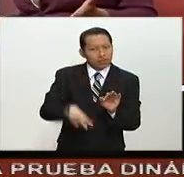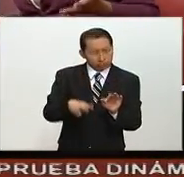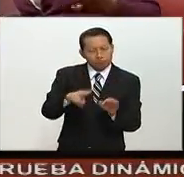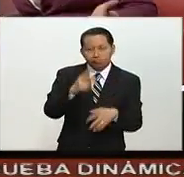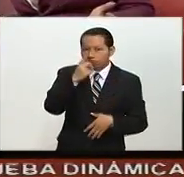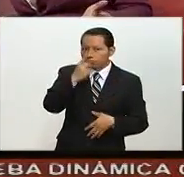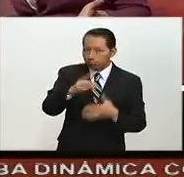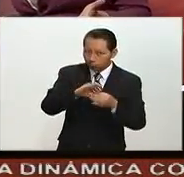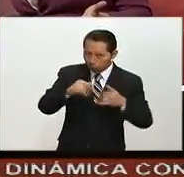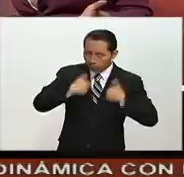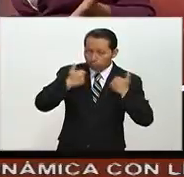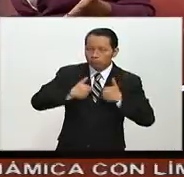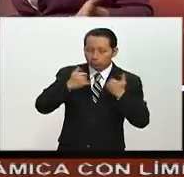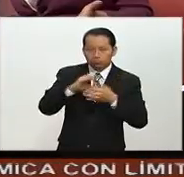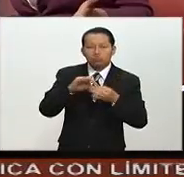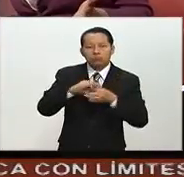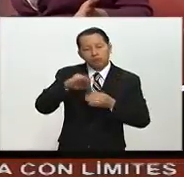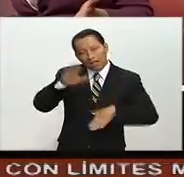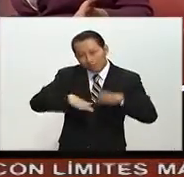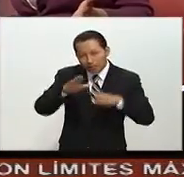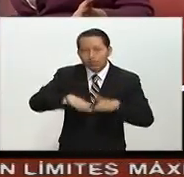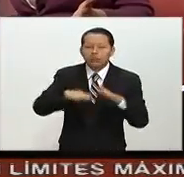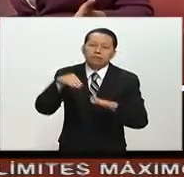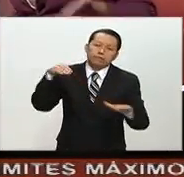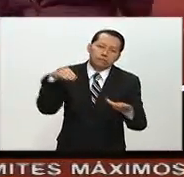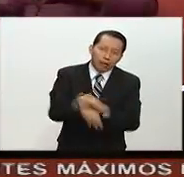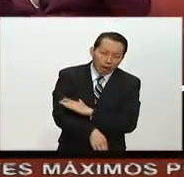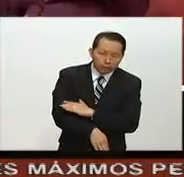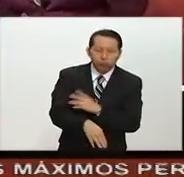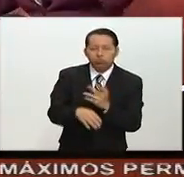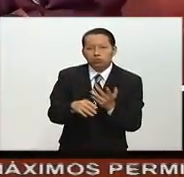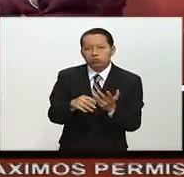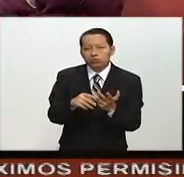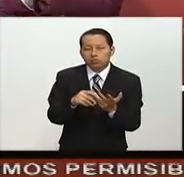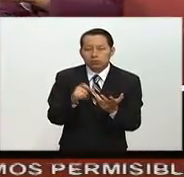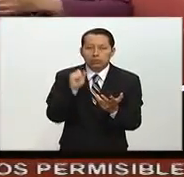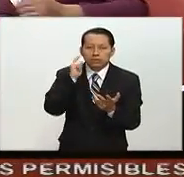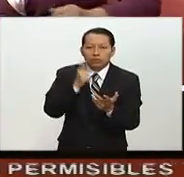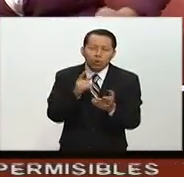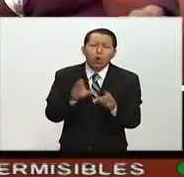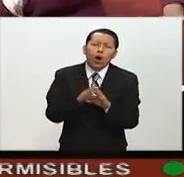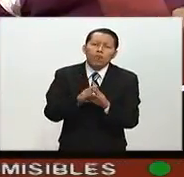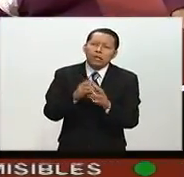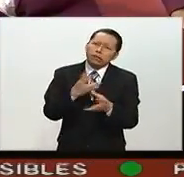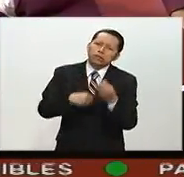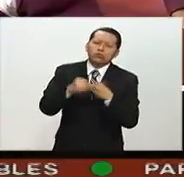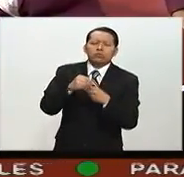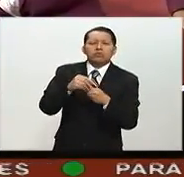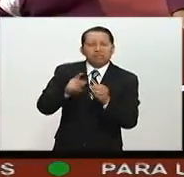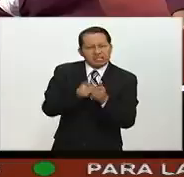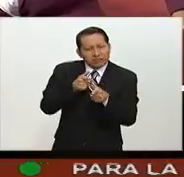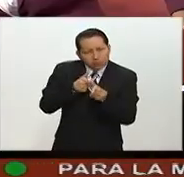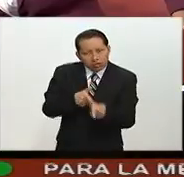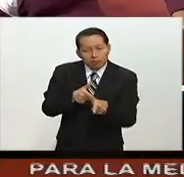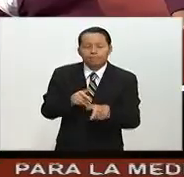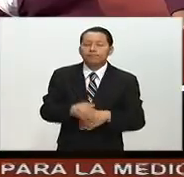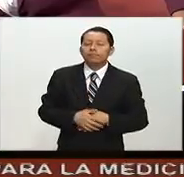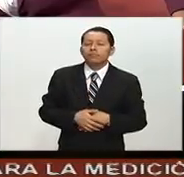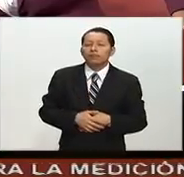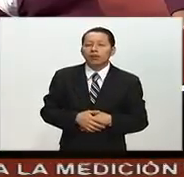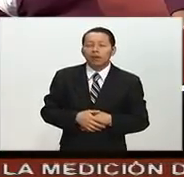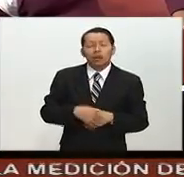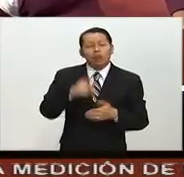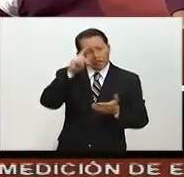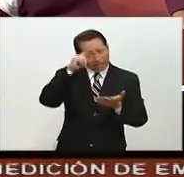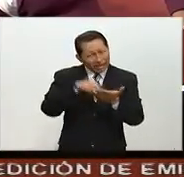veces pues viene un fracaso, ¿no? Y cómo hay que levantarse nuevamente. Yo creo que el emprendedor tiene